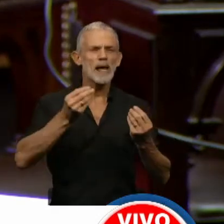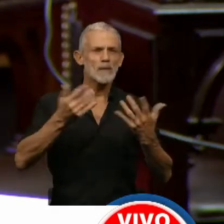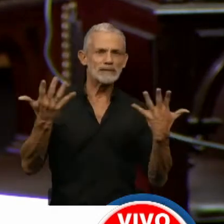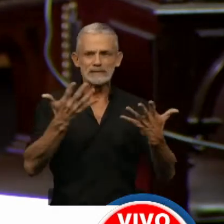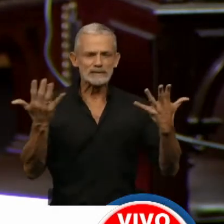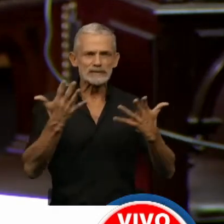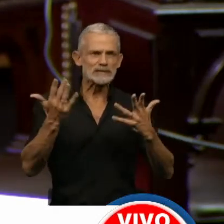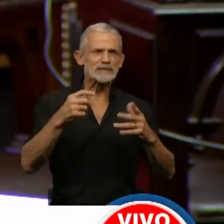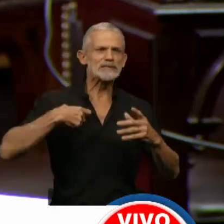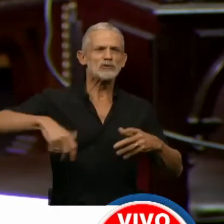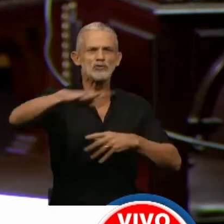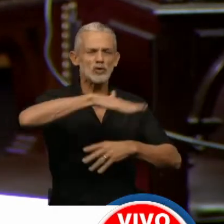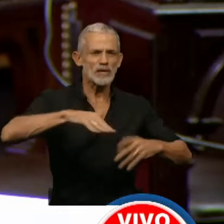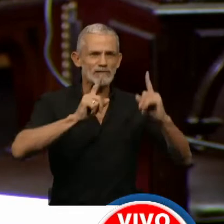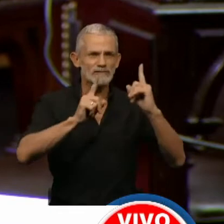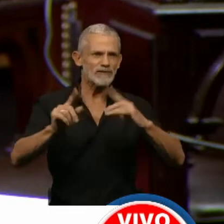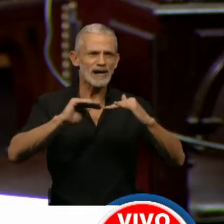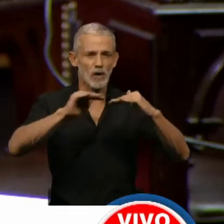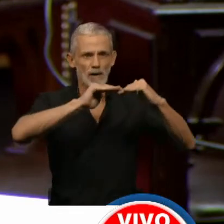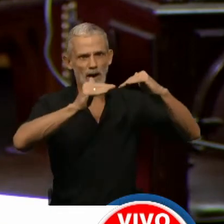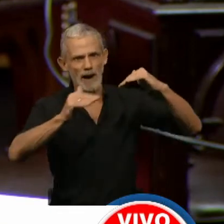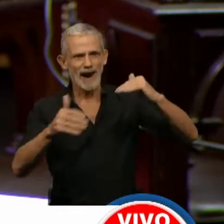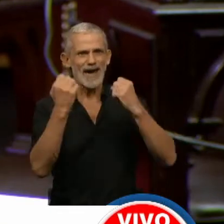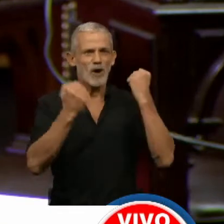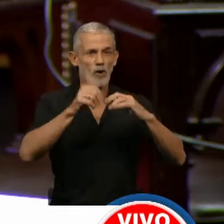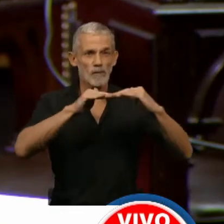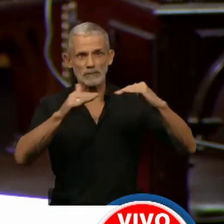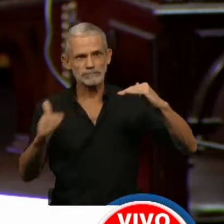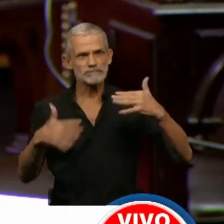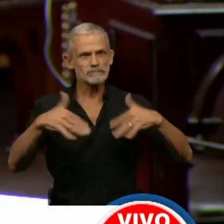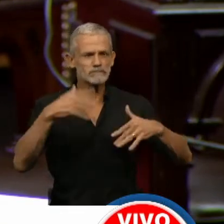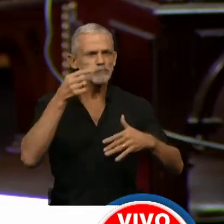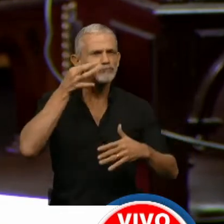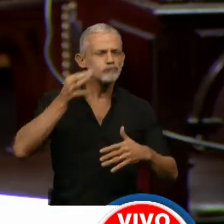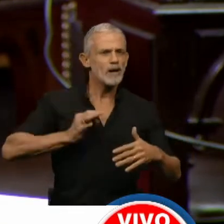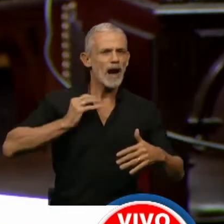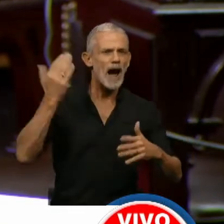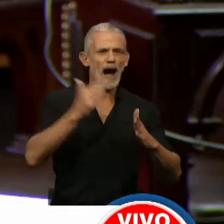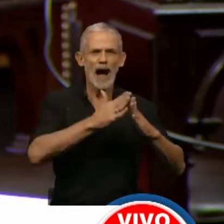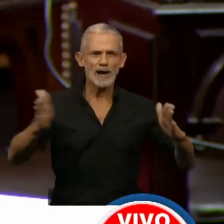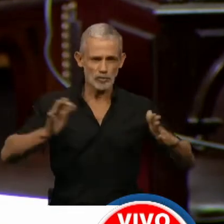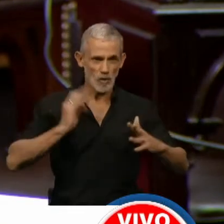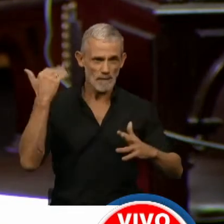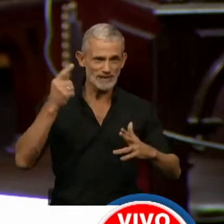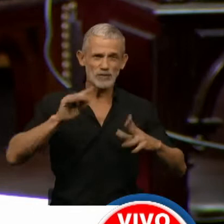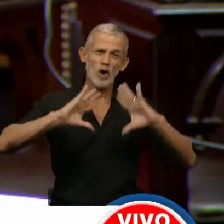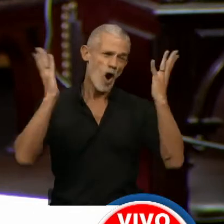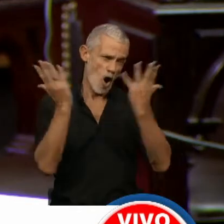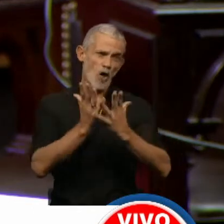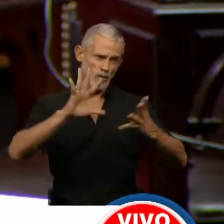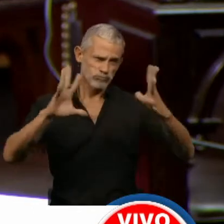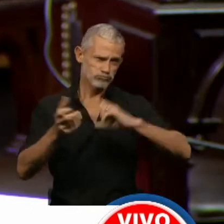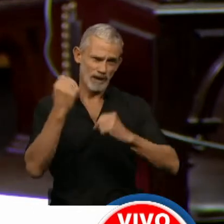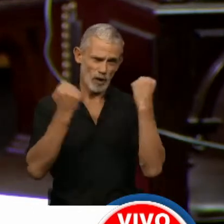mantener una situación social en una caída de la economía como se vivenció a lo largo y a lo ancho del mundo, no